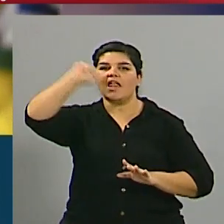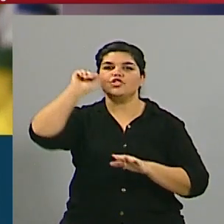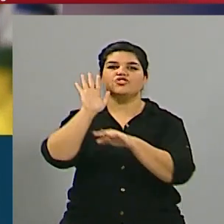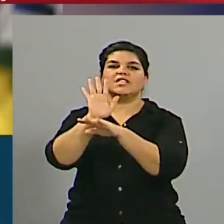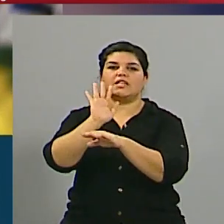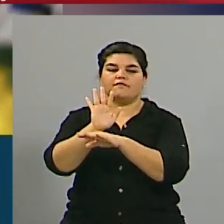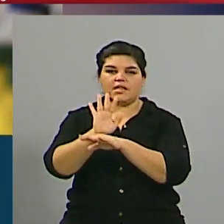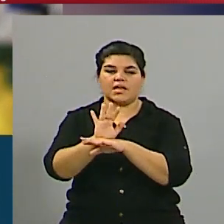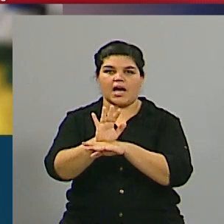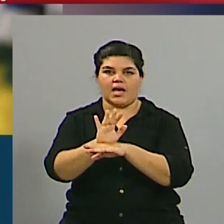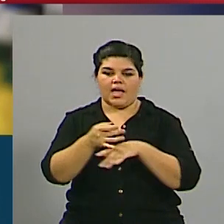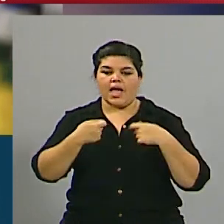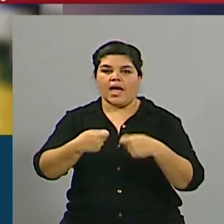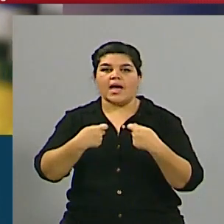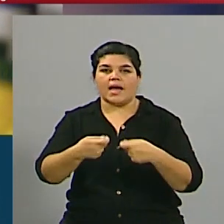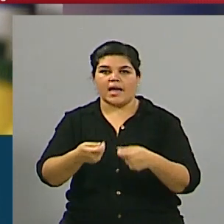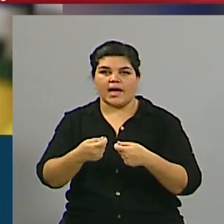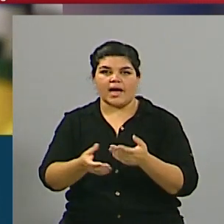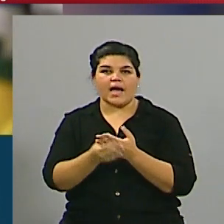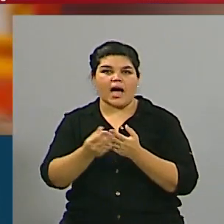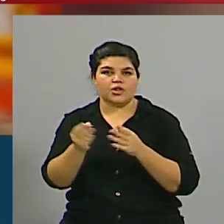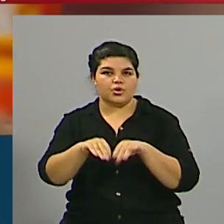costos para toda la economía en general.